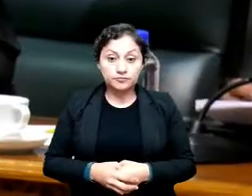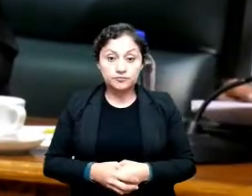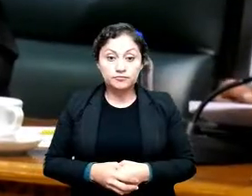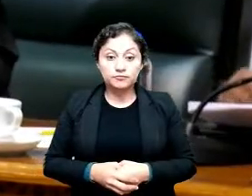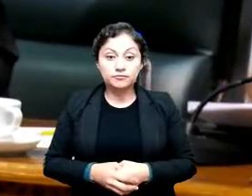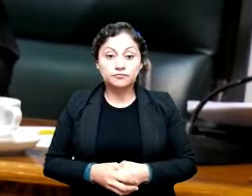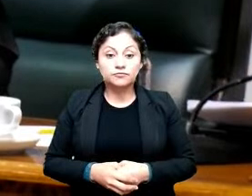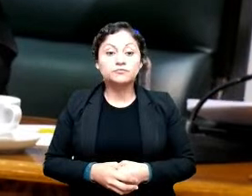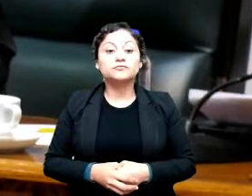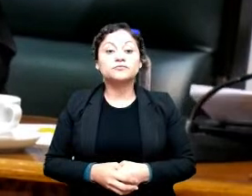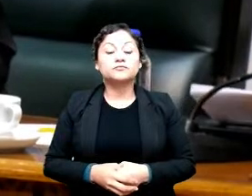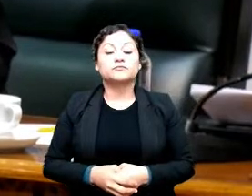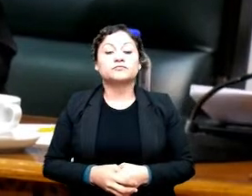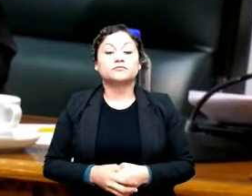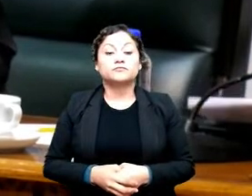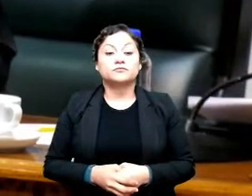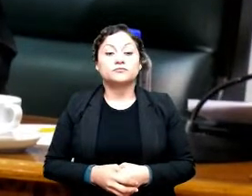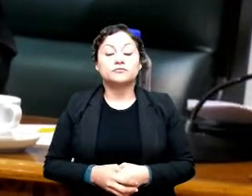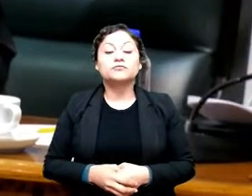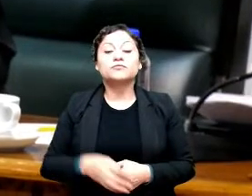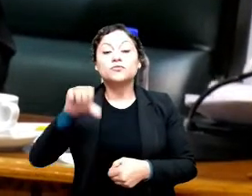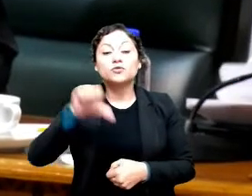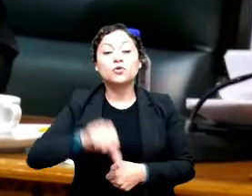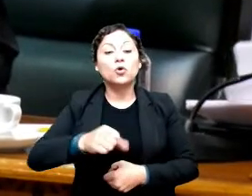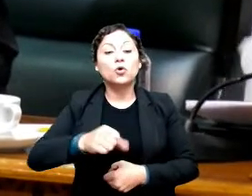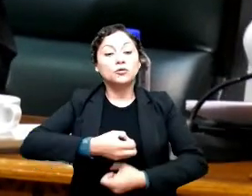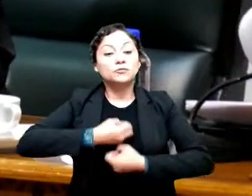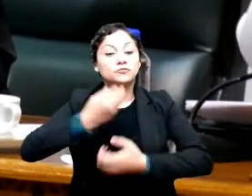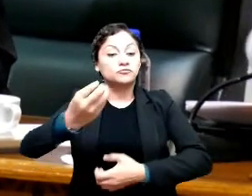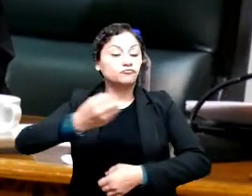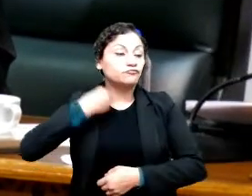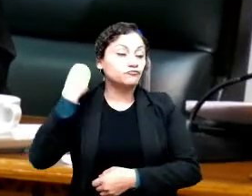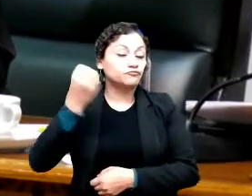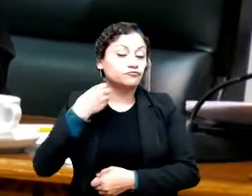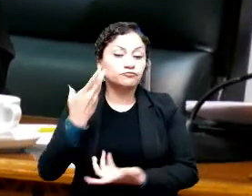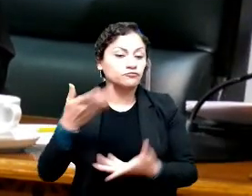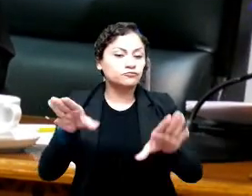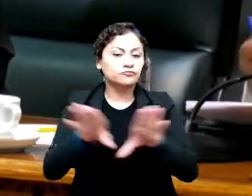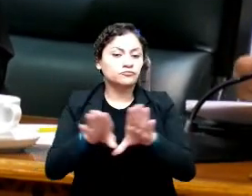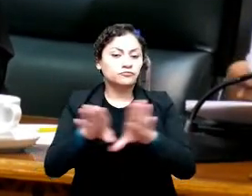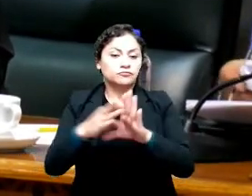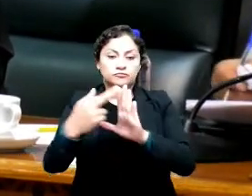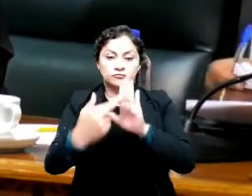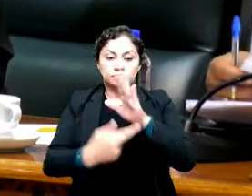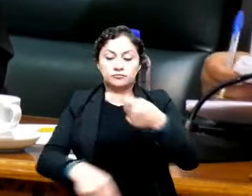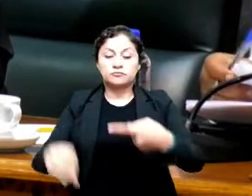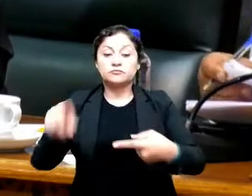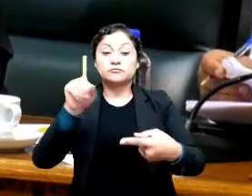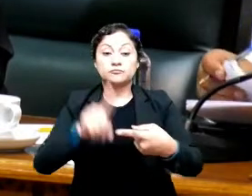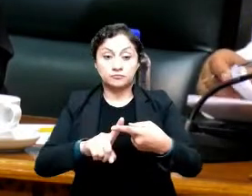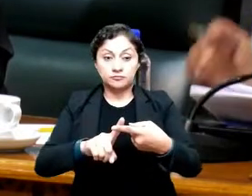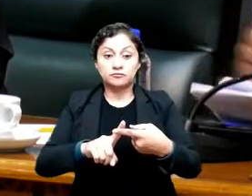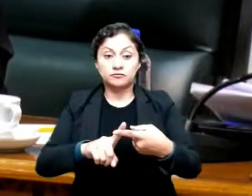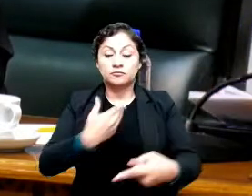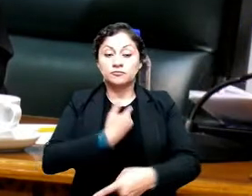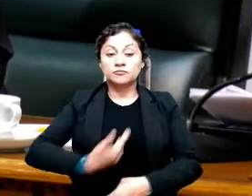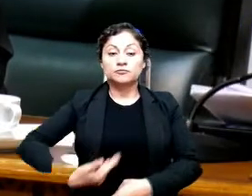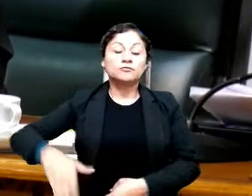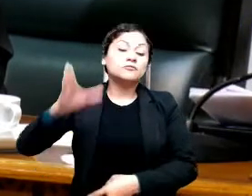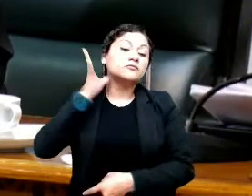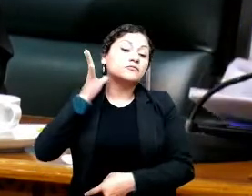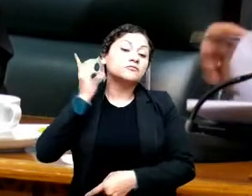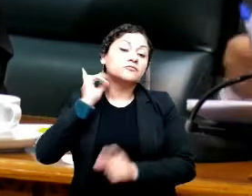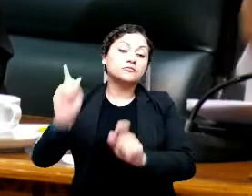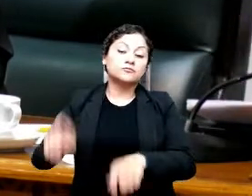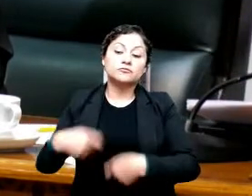El procedimiento al que se sujetarán las comparecencias es el siguiente. 1. La presidencia de la legislatura concederá